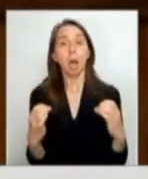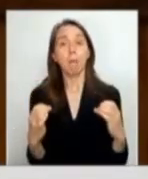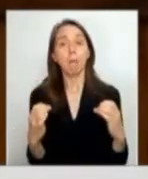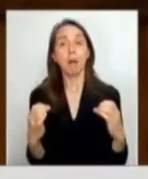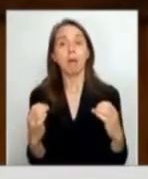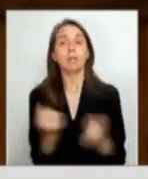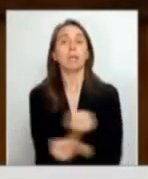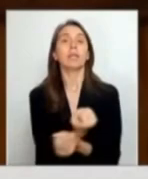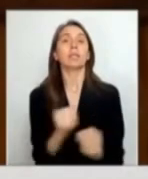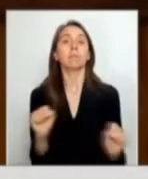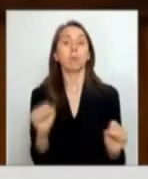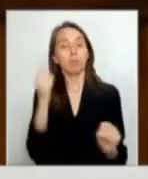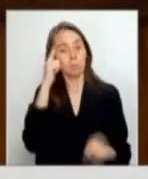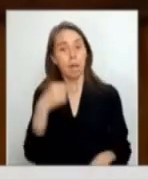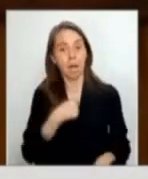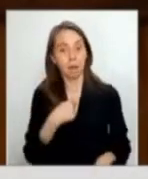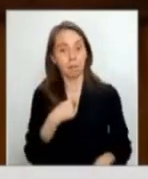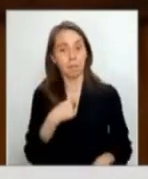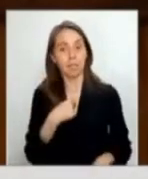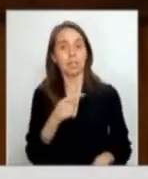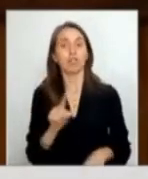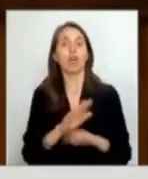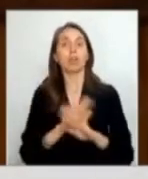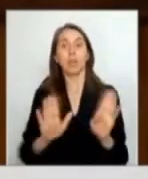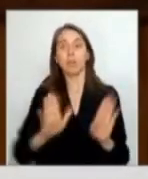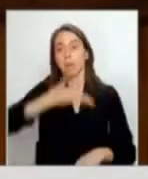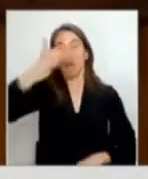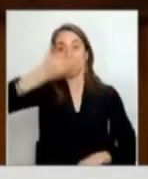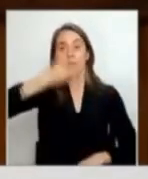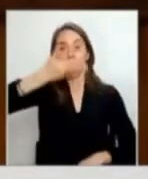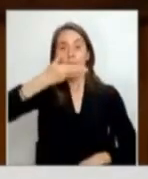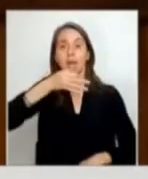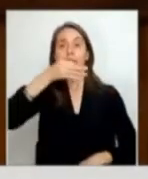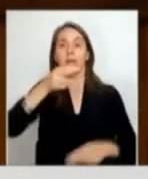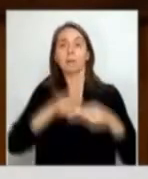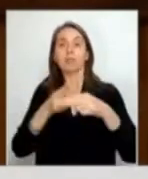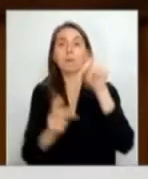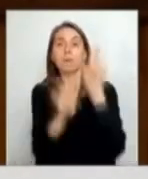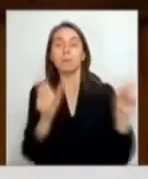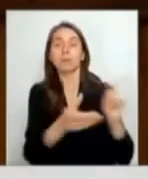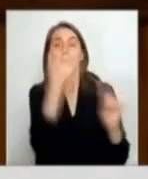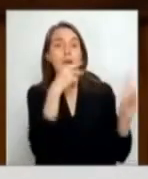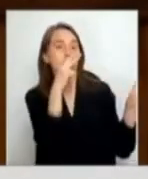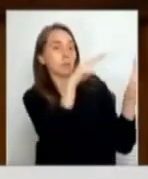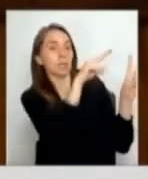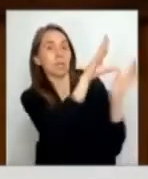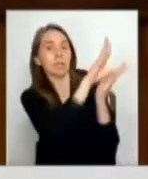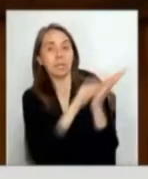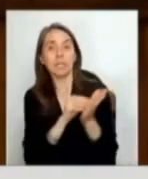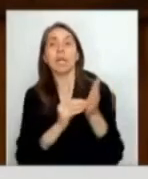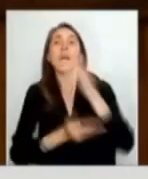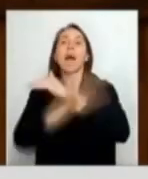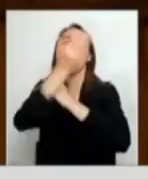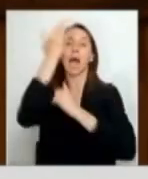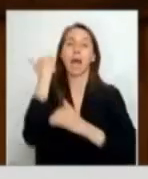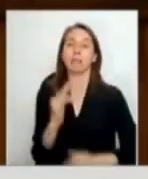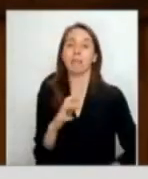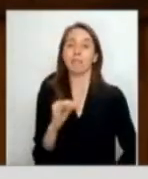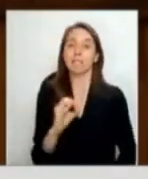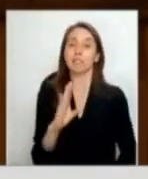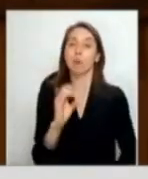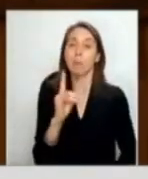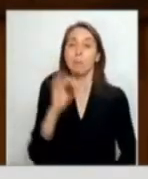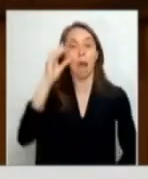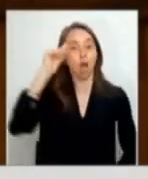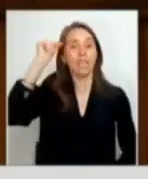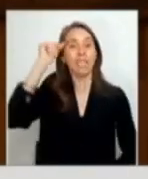imposible para mí no terminar este discurso sin mencionar a quienes nos han inspirado. Me refiero a la Sociedad de la Igualdad de Francisco Bilbao, que ya